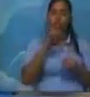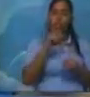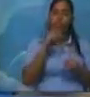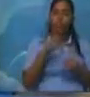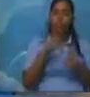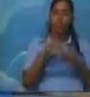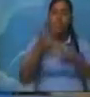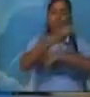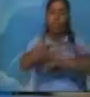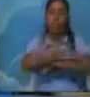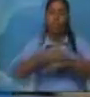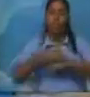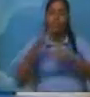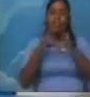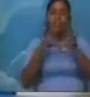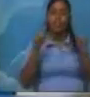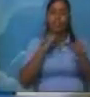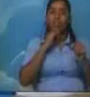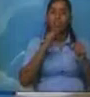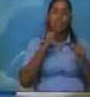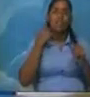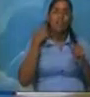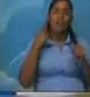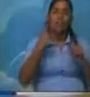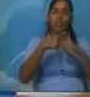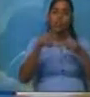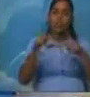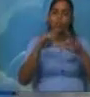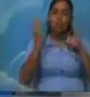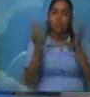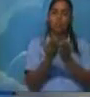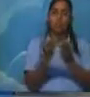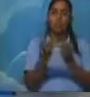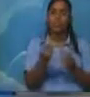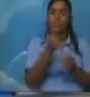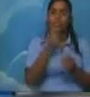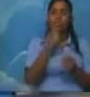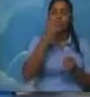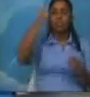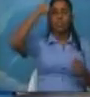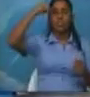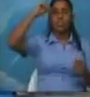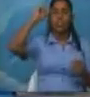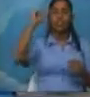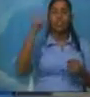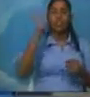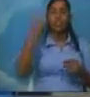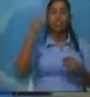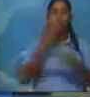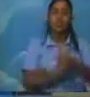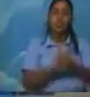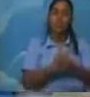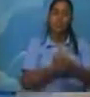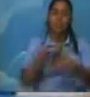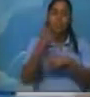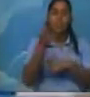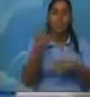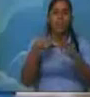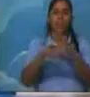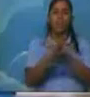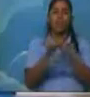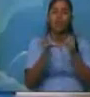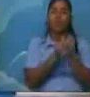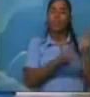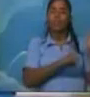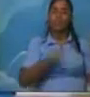los gatos no esa es una broma del otro mundo Quién no se va a acordar de puerta mañana se fue con el